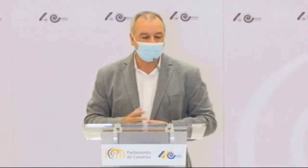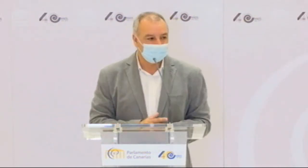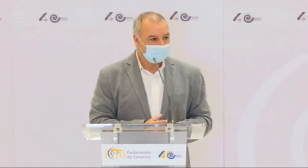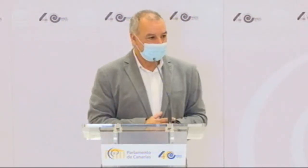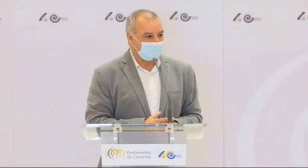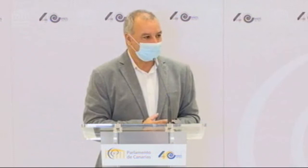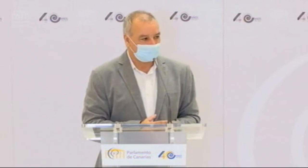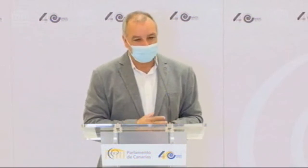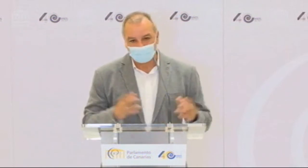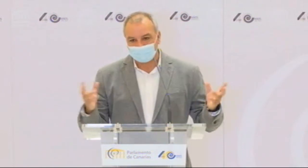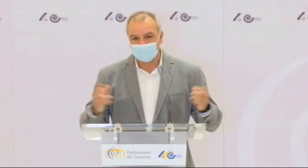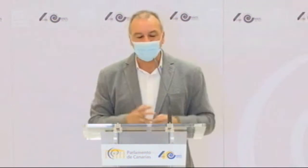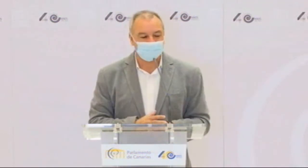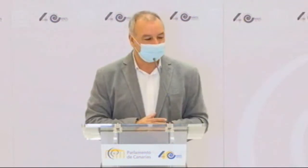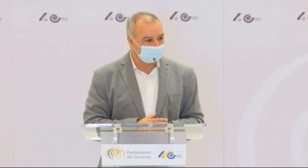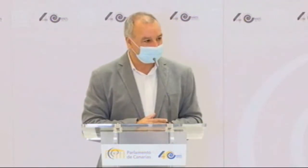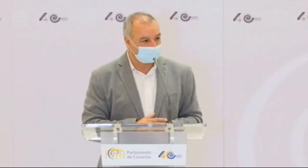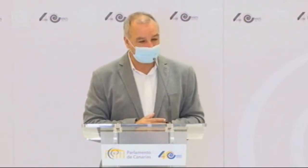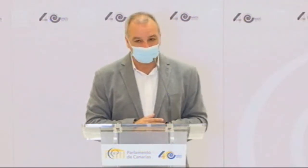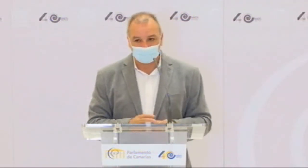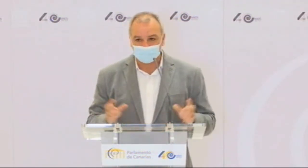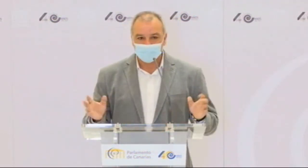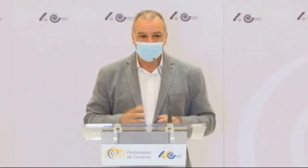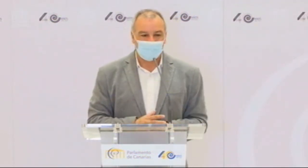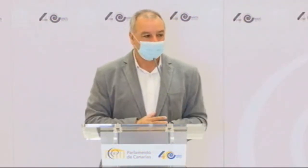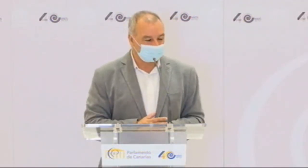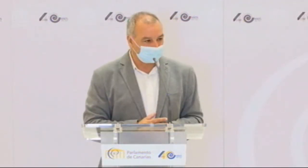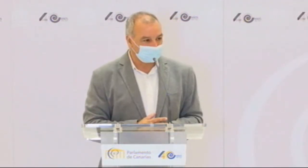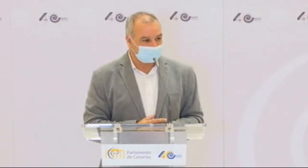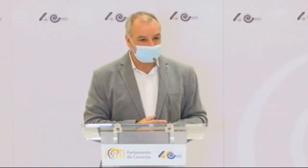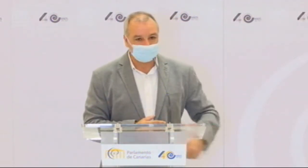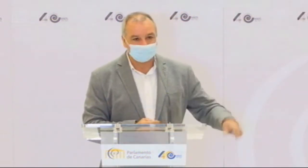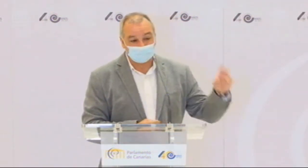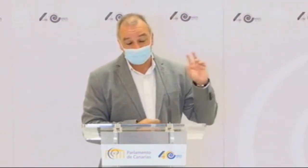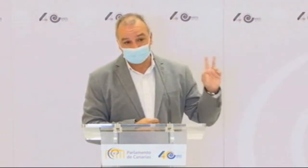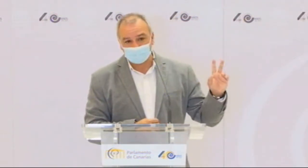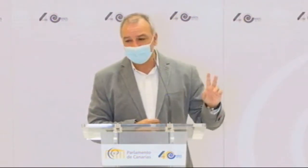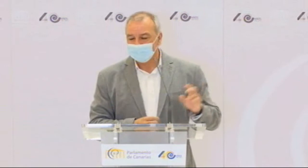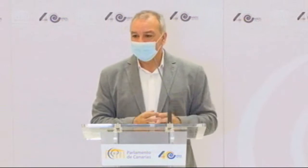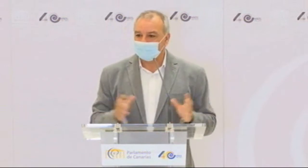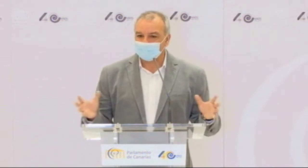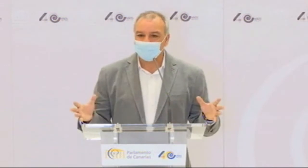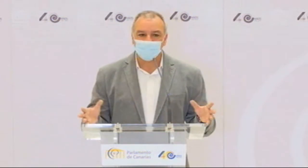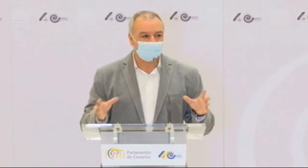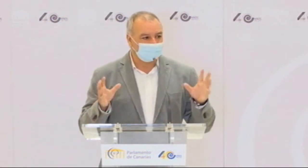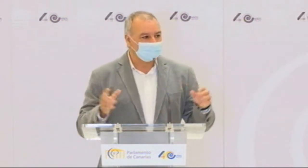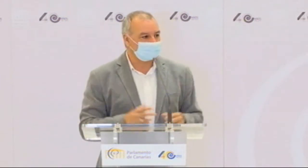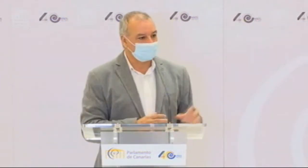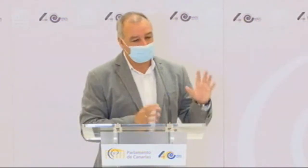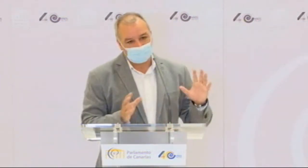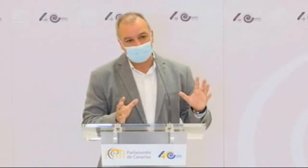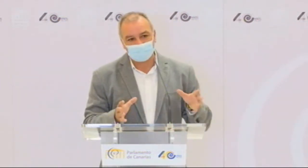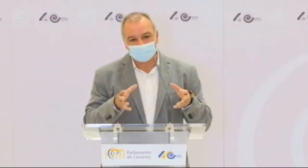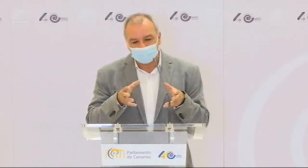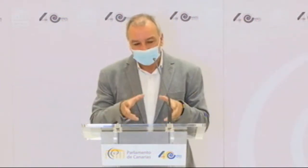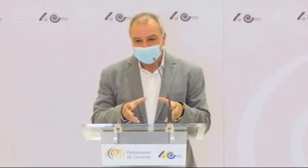euros adicionales a los que inicialmente nos corresponderían en los presupuestos generales del Estado. Y destacar, pues, la acción del Gobierno en muchas cuestiones.